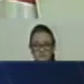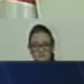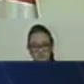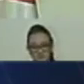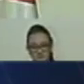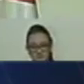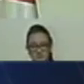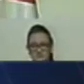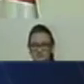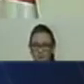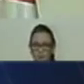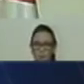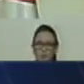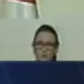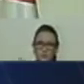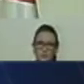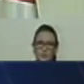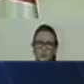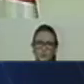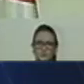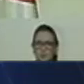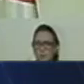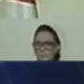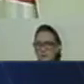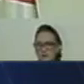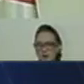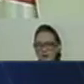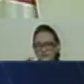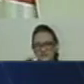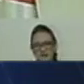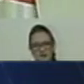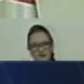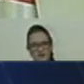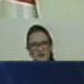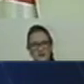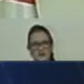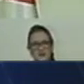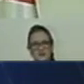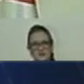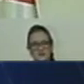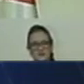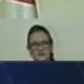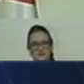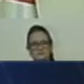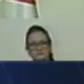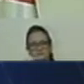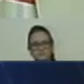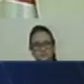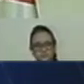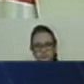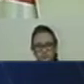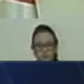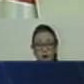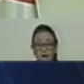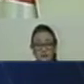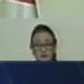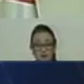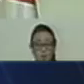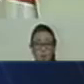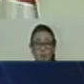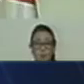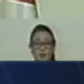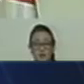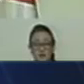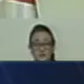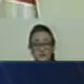Seguramente hoy en la noche o mañana el Consejo Nacional Electoral hará un balance. Hasta esta hora me han dicho se han